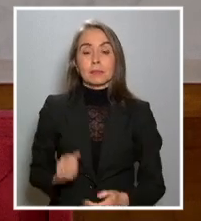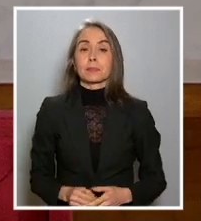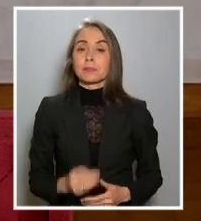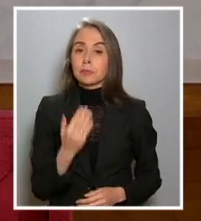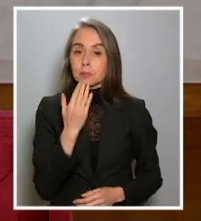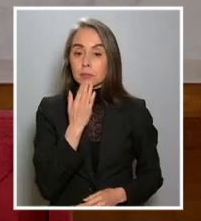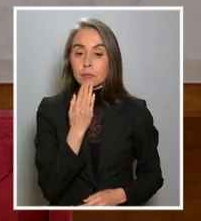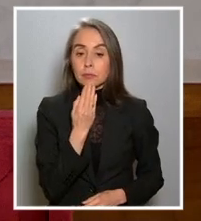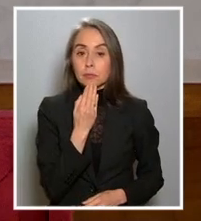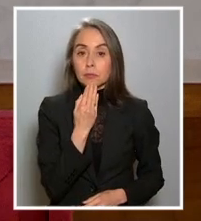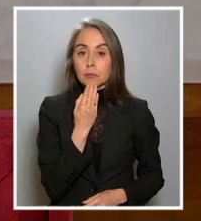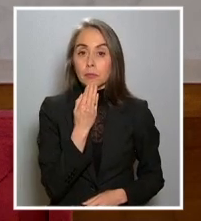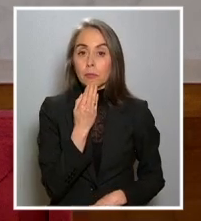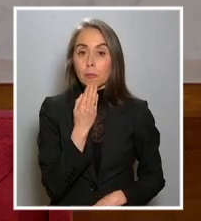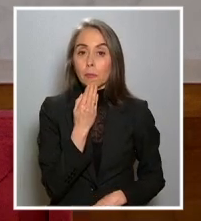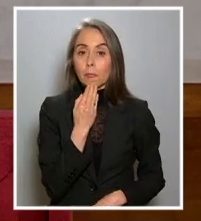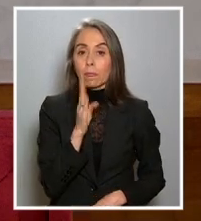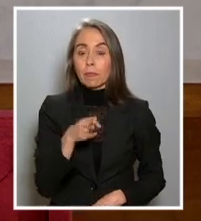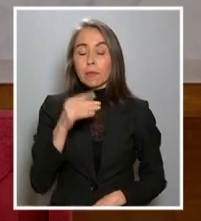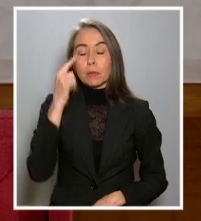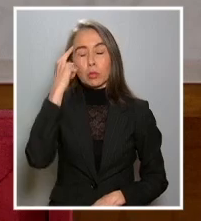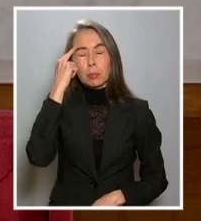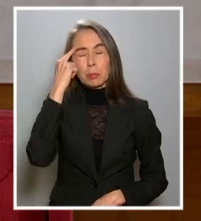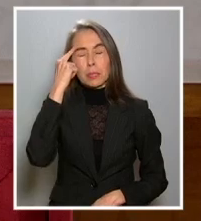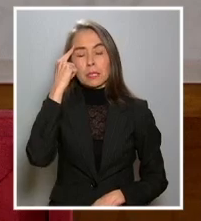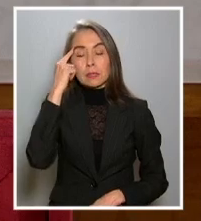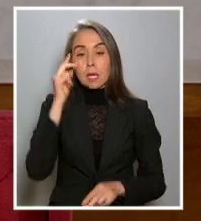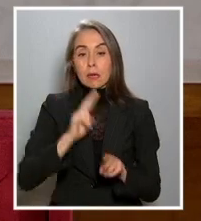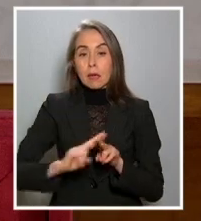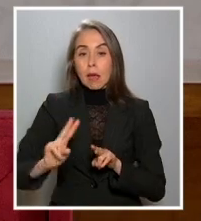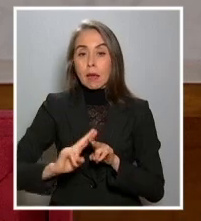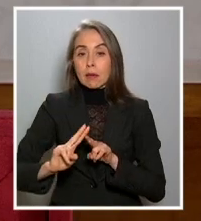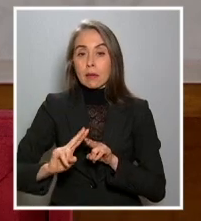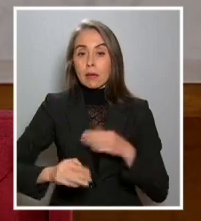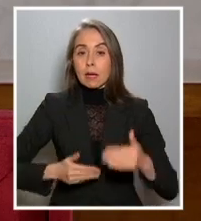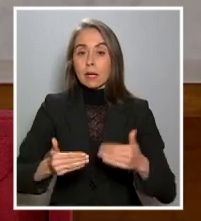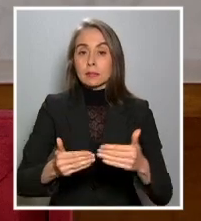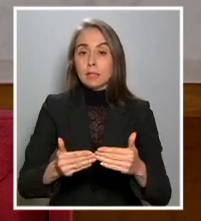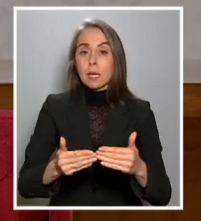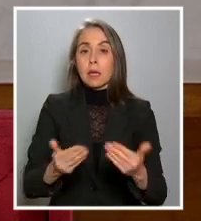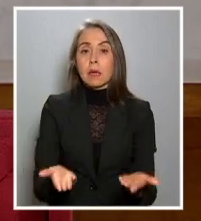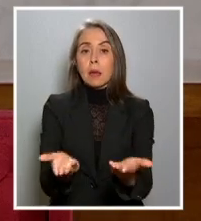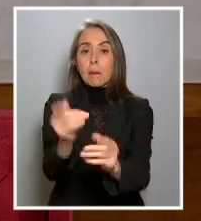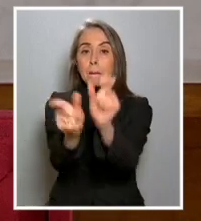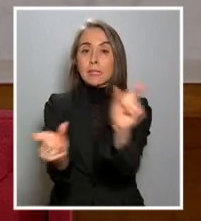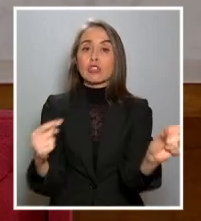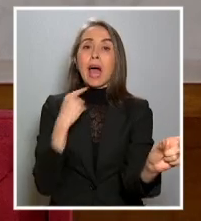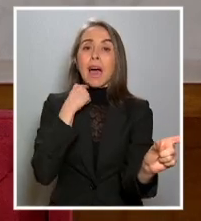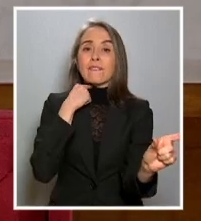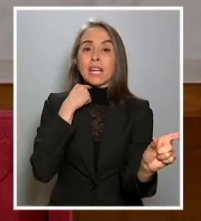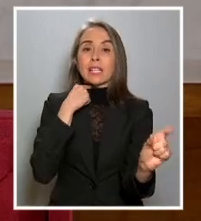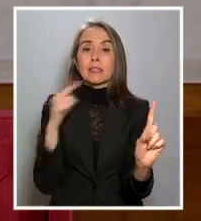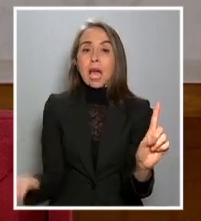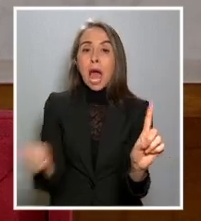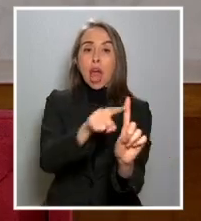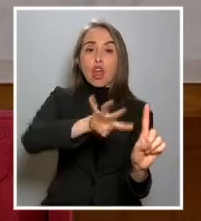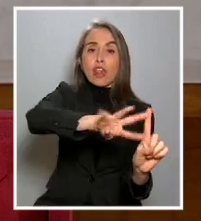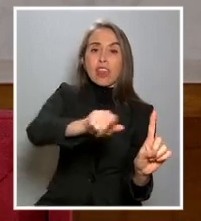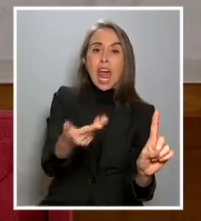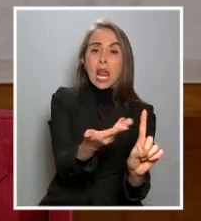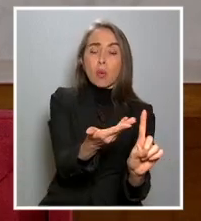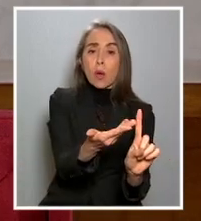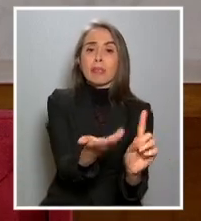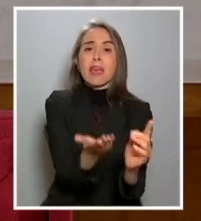También debemos pensar y actuar para las personas afectadas por la delincuencia, que demandan